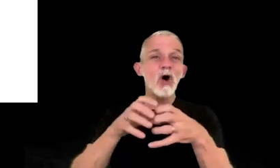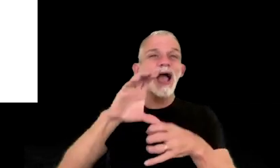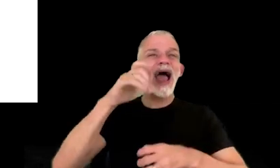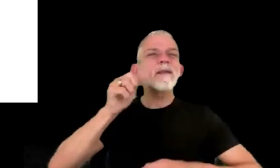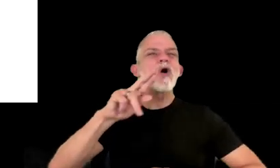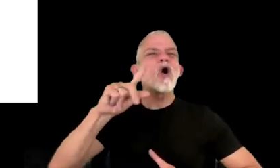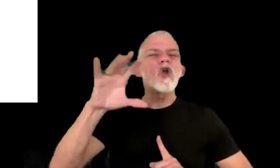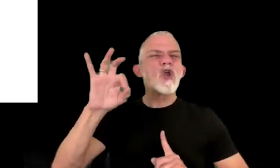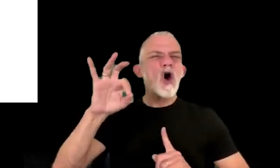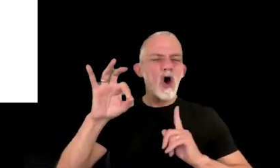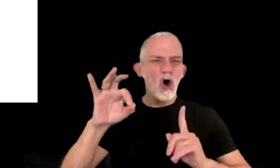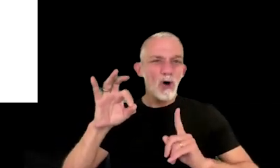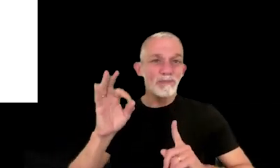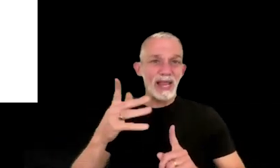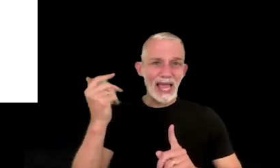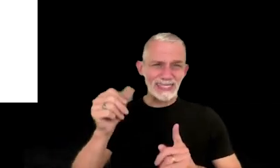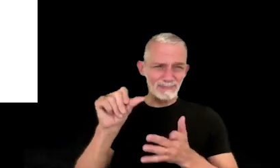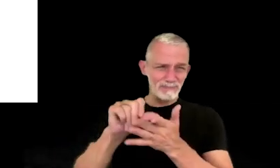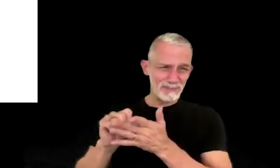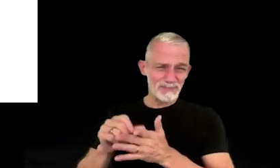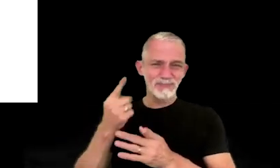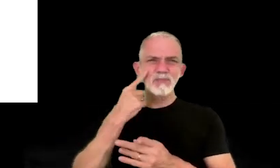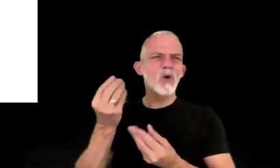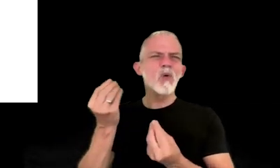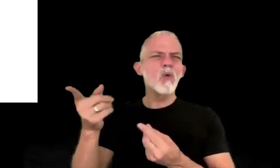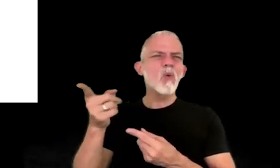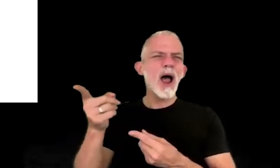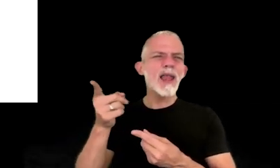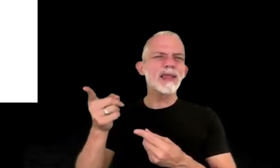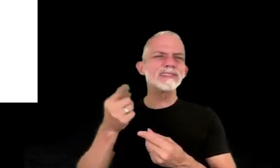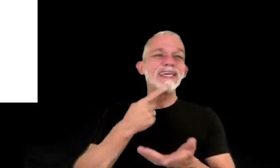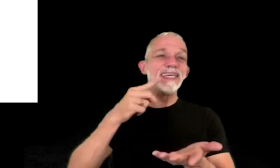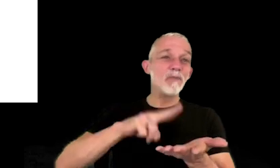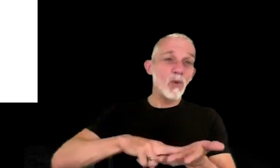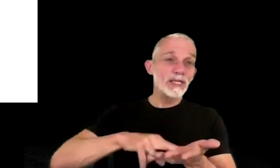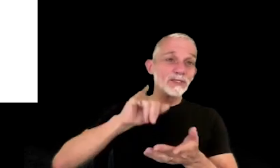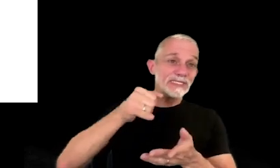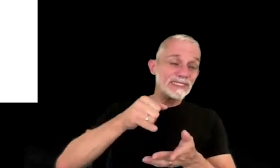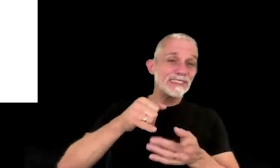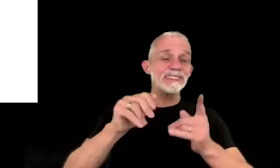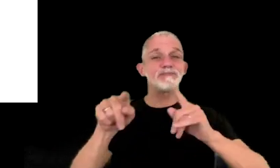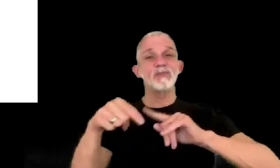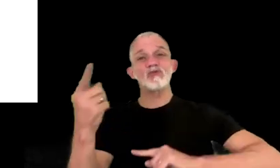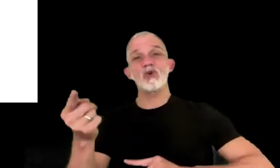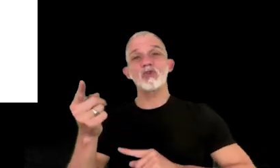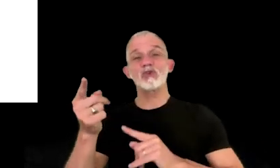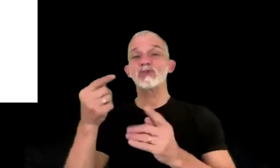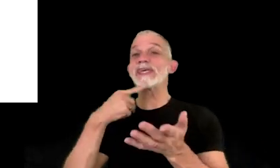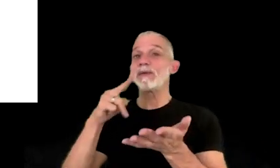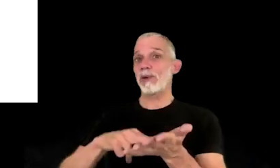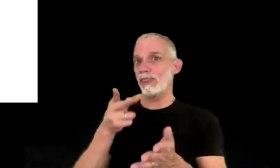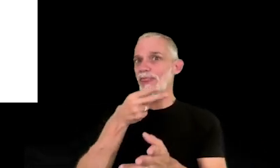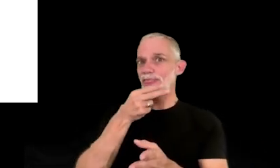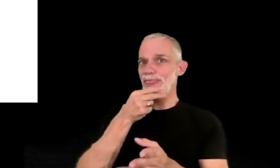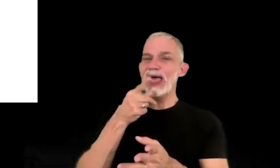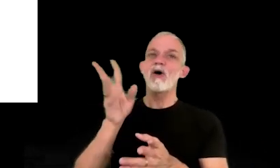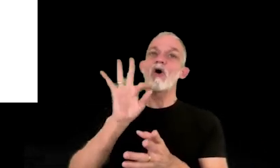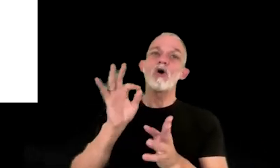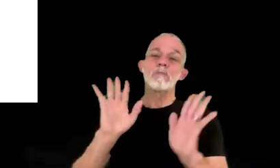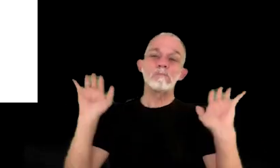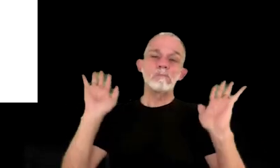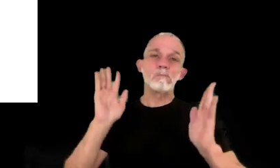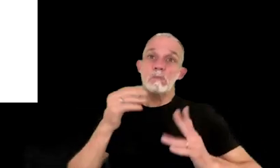fíjense que ahí tienen detallados cuáles aplican el impuesto al carbono, cuáles no aplican o en cuáles no